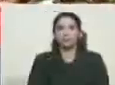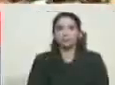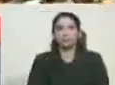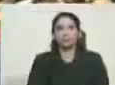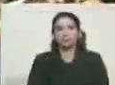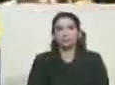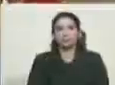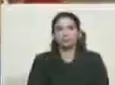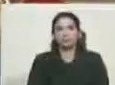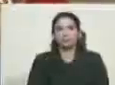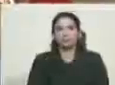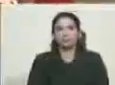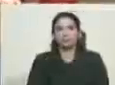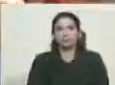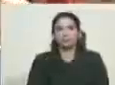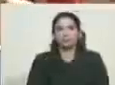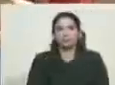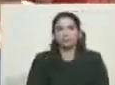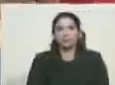Y voy a...